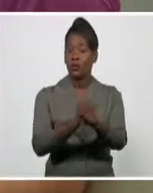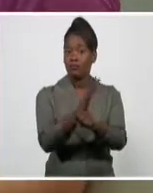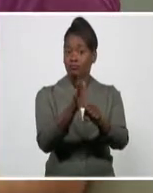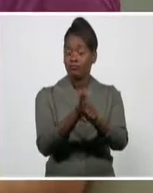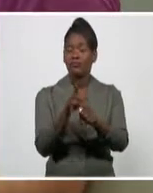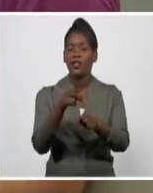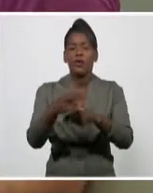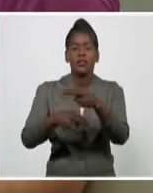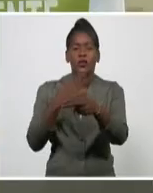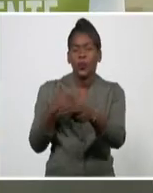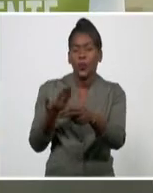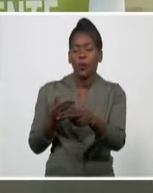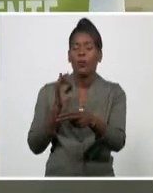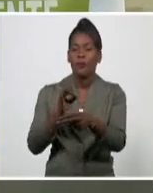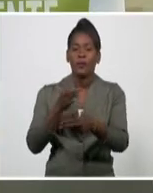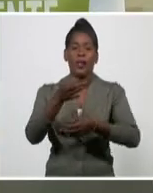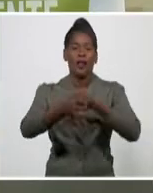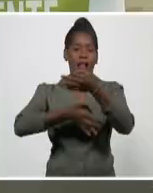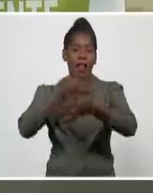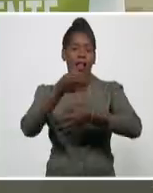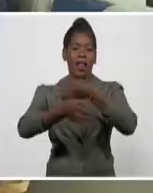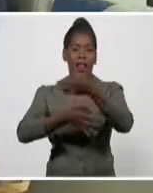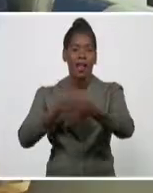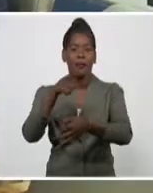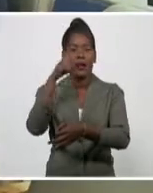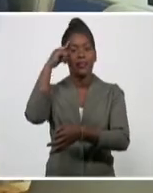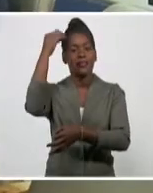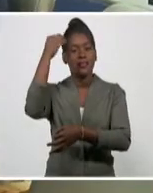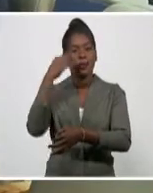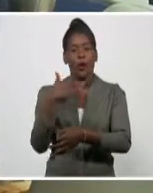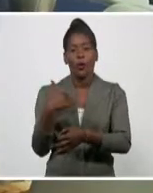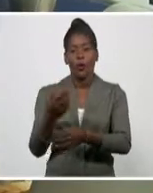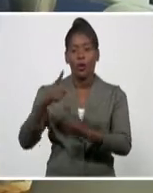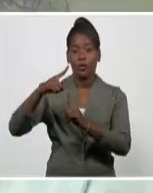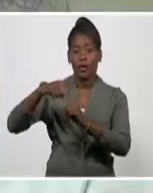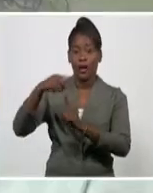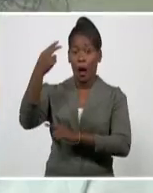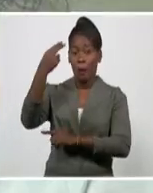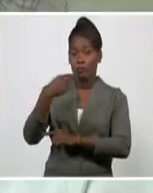los centros de aislamiento, polos productivos y otras tareas de impacto.